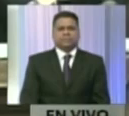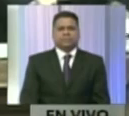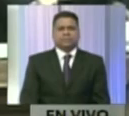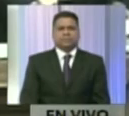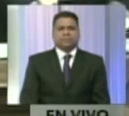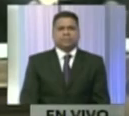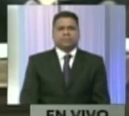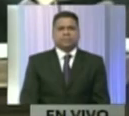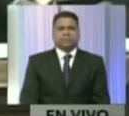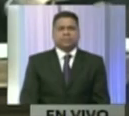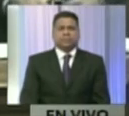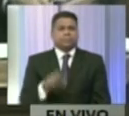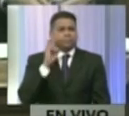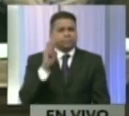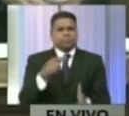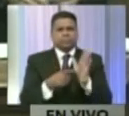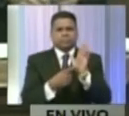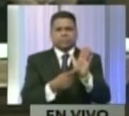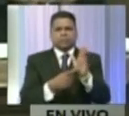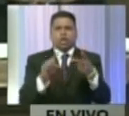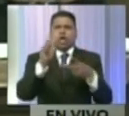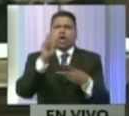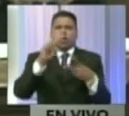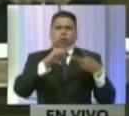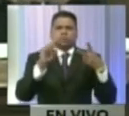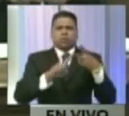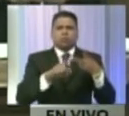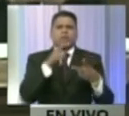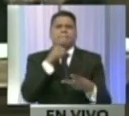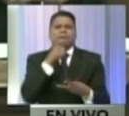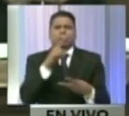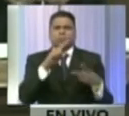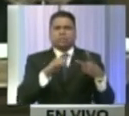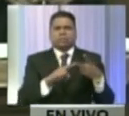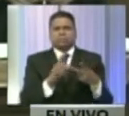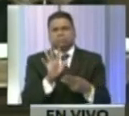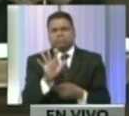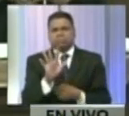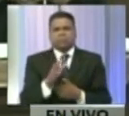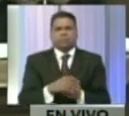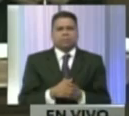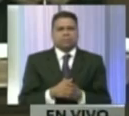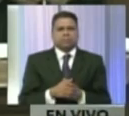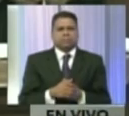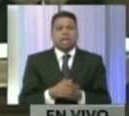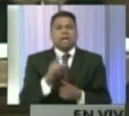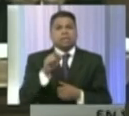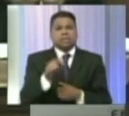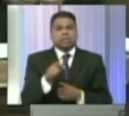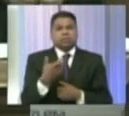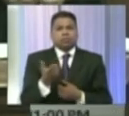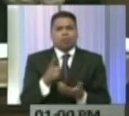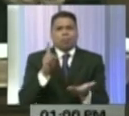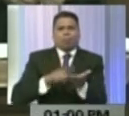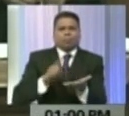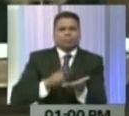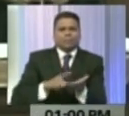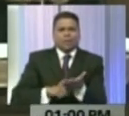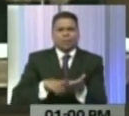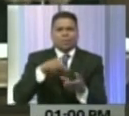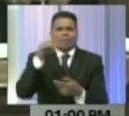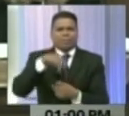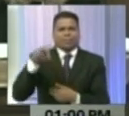Mira, aquí está. Bueno, aquí hay dos preguntas en una, ¿no? Pero bueno, está bien. Aquí está lo de la deuda de la